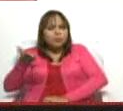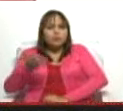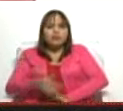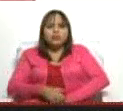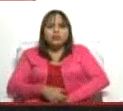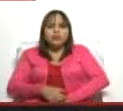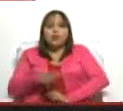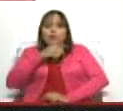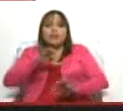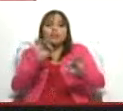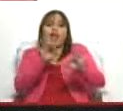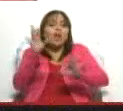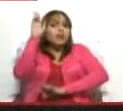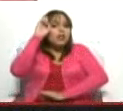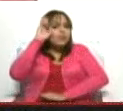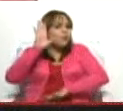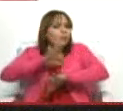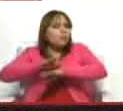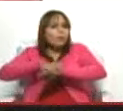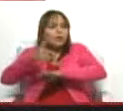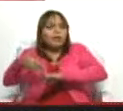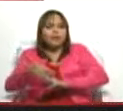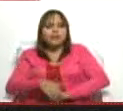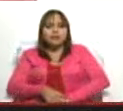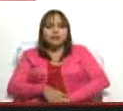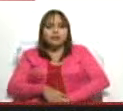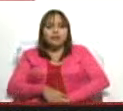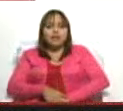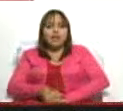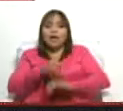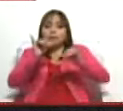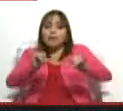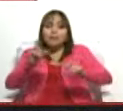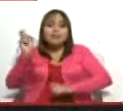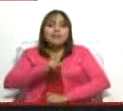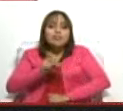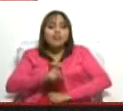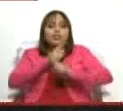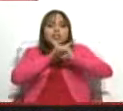No tienen ninguna razón de ser. Por eso es necesario otro orden mundial.